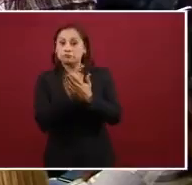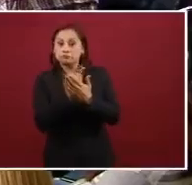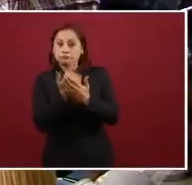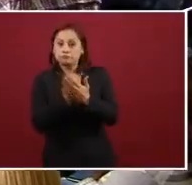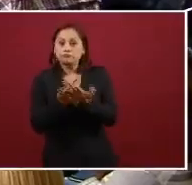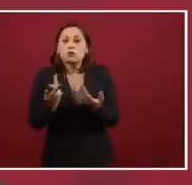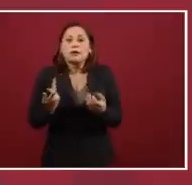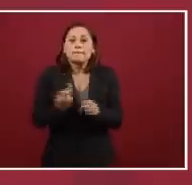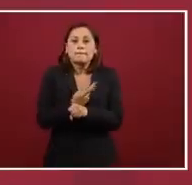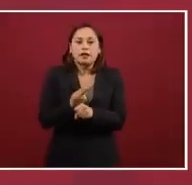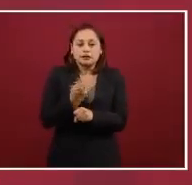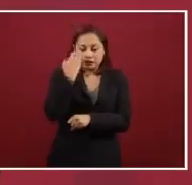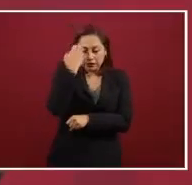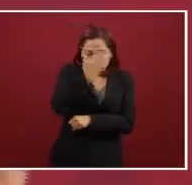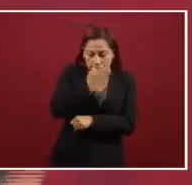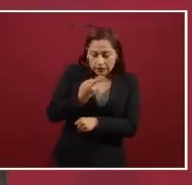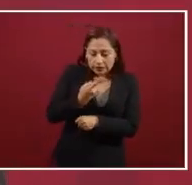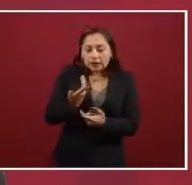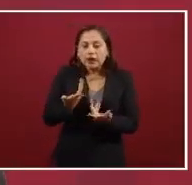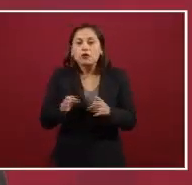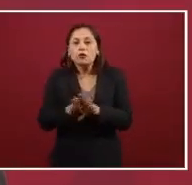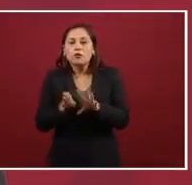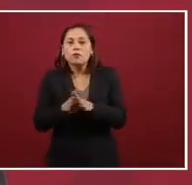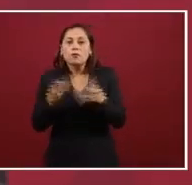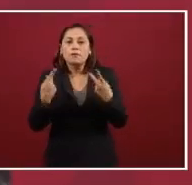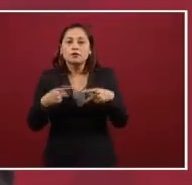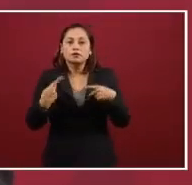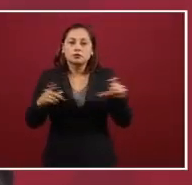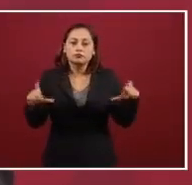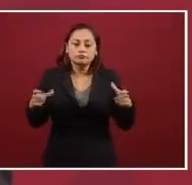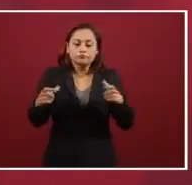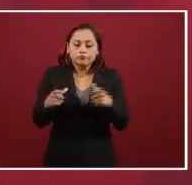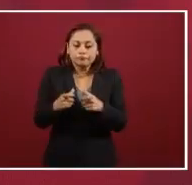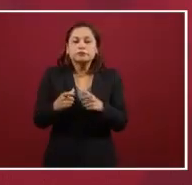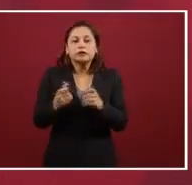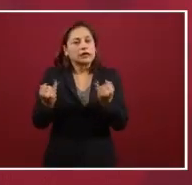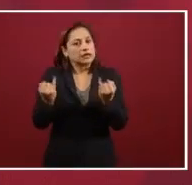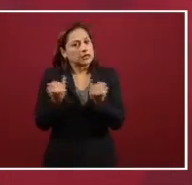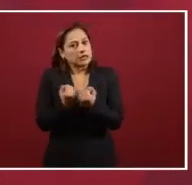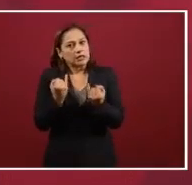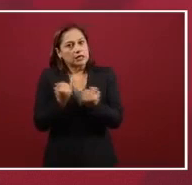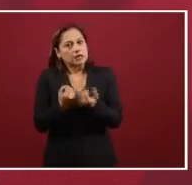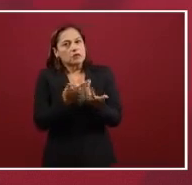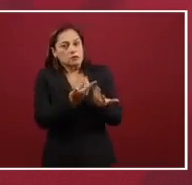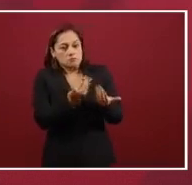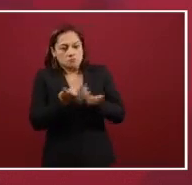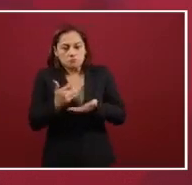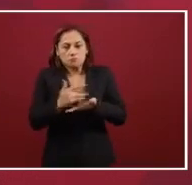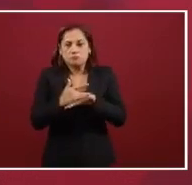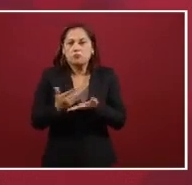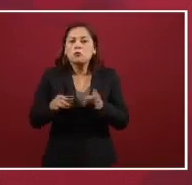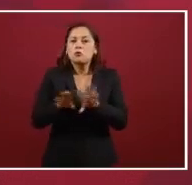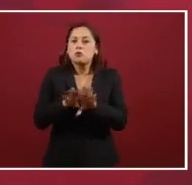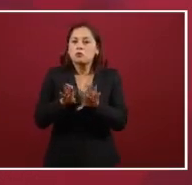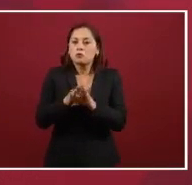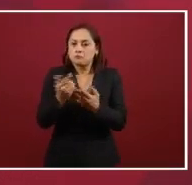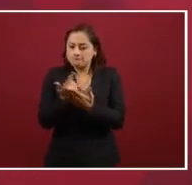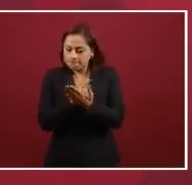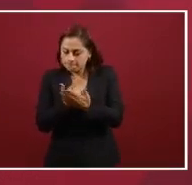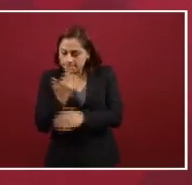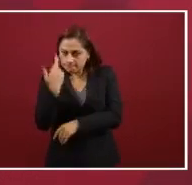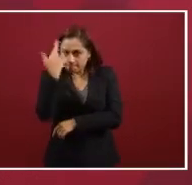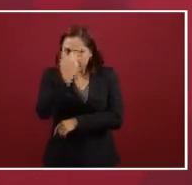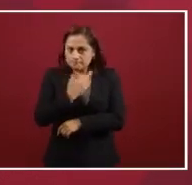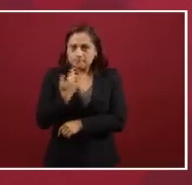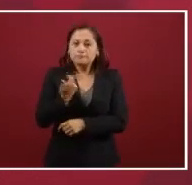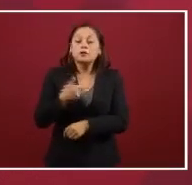pues también vamos a revisar los números de cuánto se está invirtiendo. Y vamos a convocar la conferencia internacional en octubre para eso.